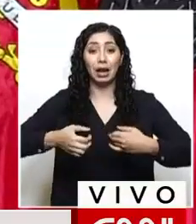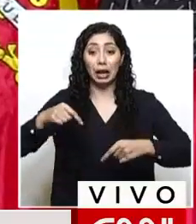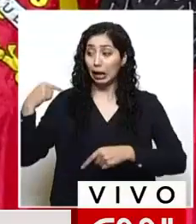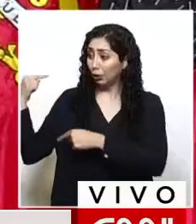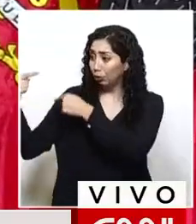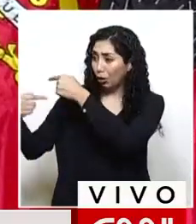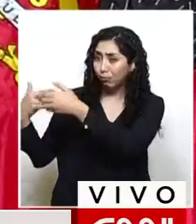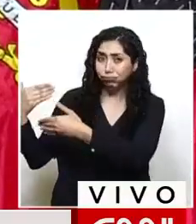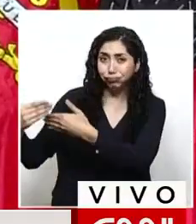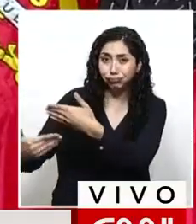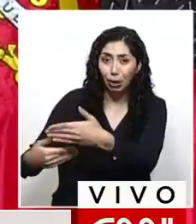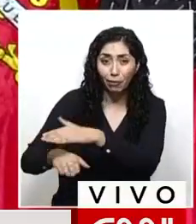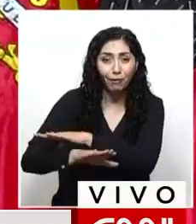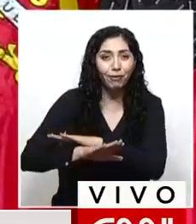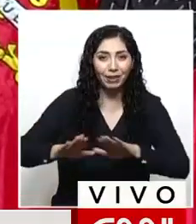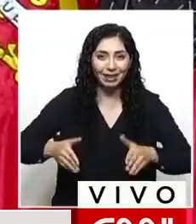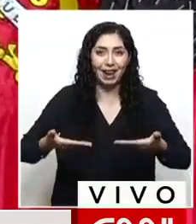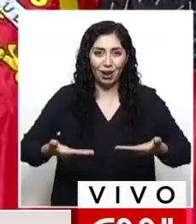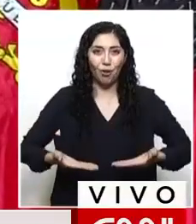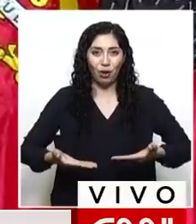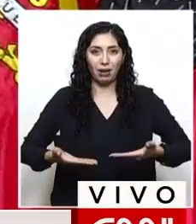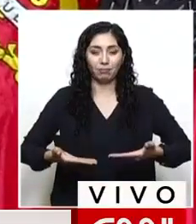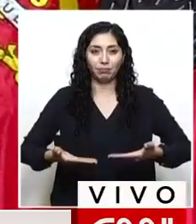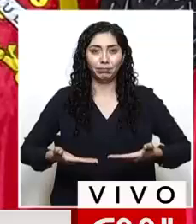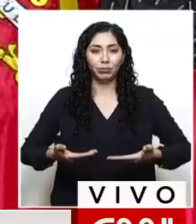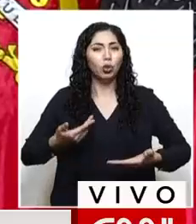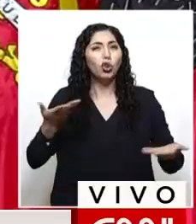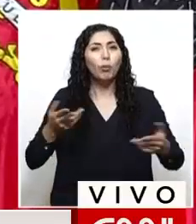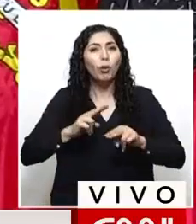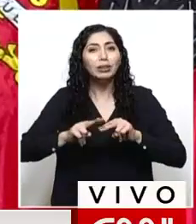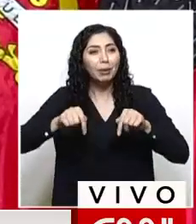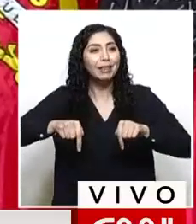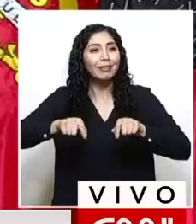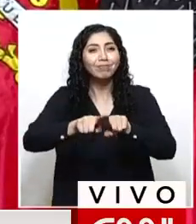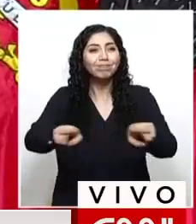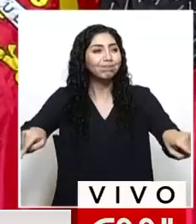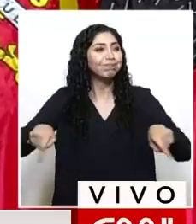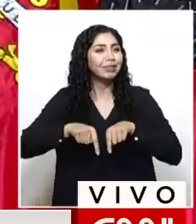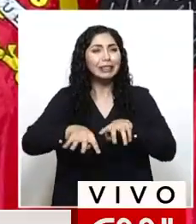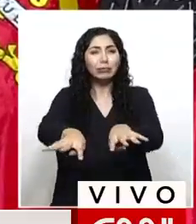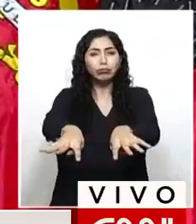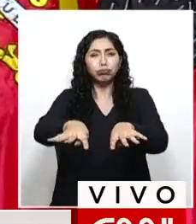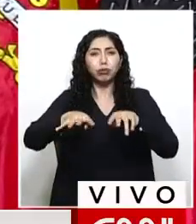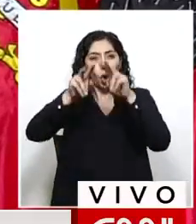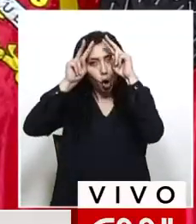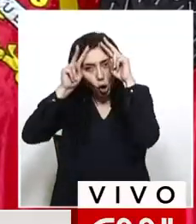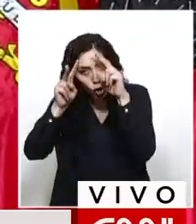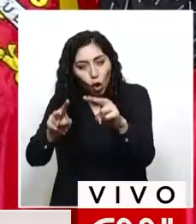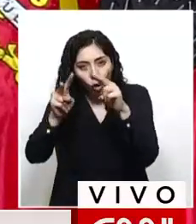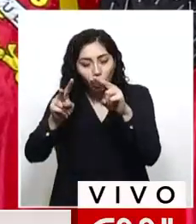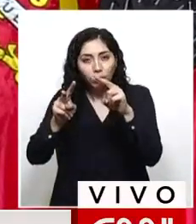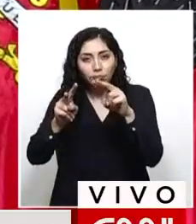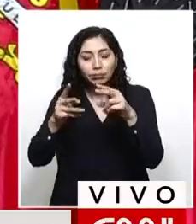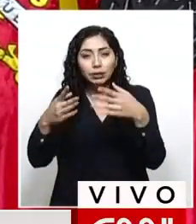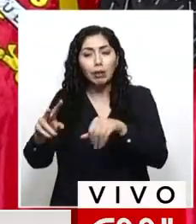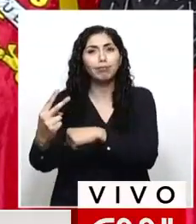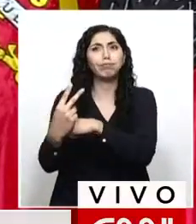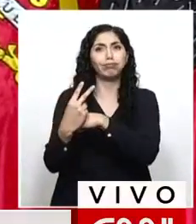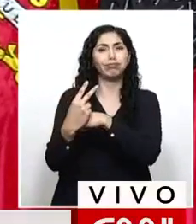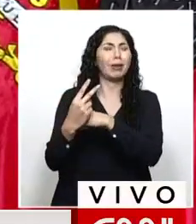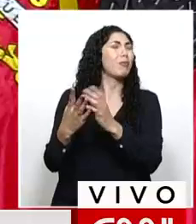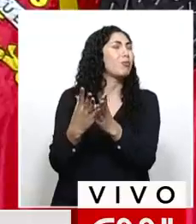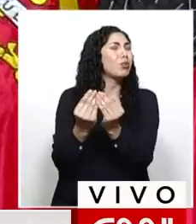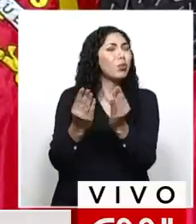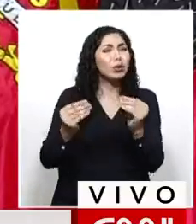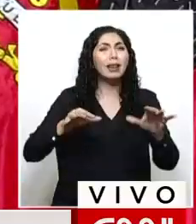trabajo democrático y lo hacemos desde este Salón de Honor, testigo privilegiado de grandes hitos de nuestra historia republicana,